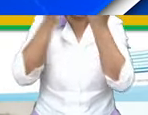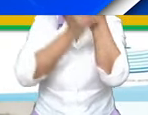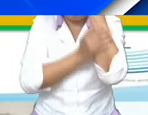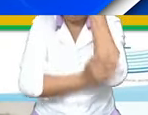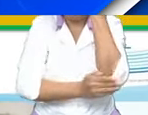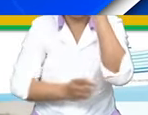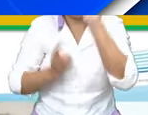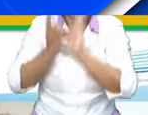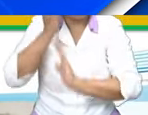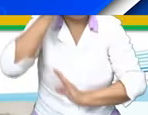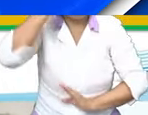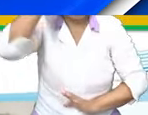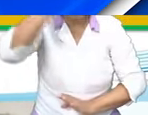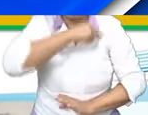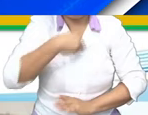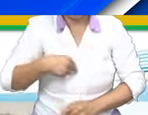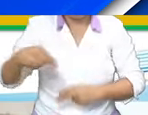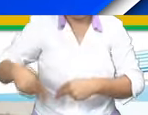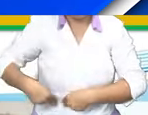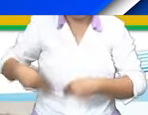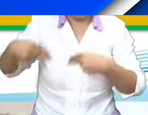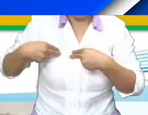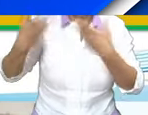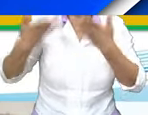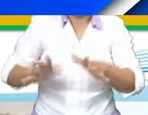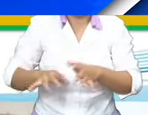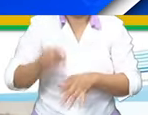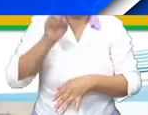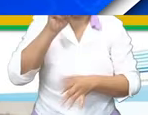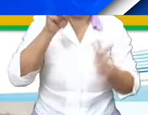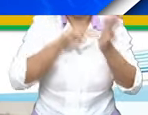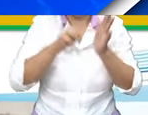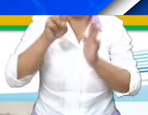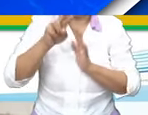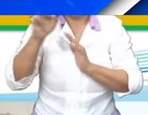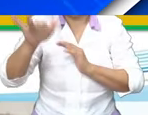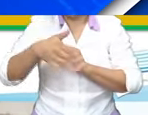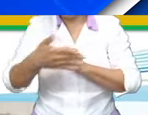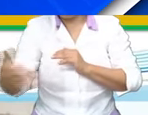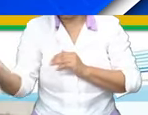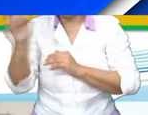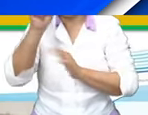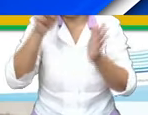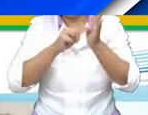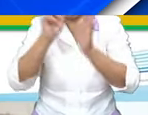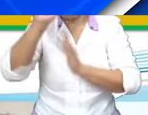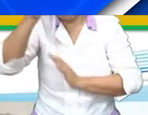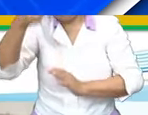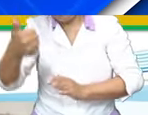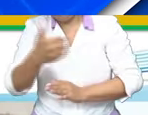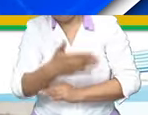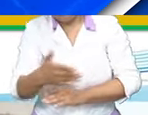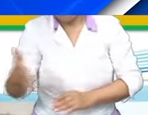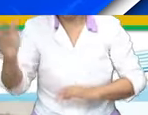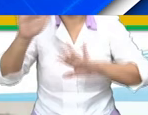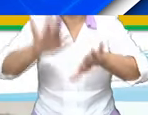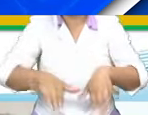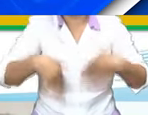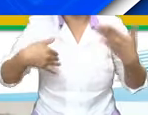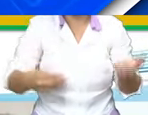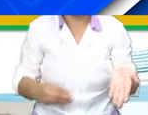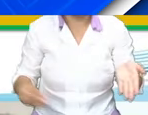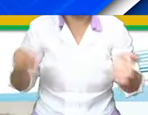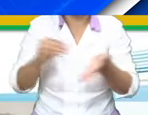y para el desarrollo humano 2022 2026 la política generacional e